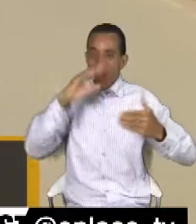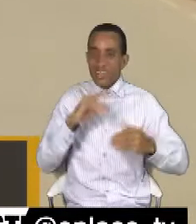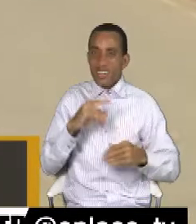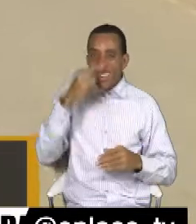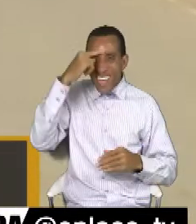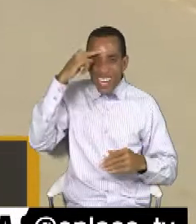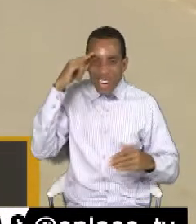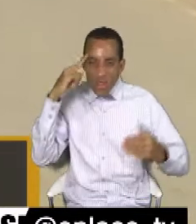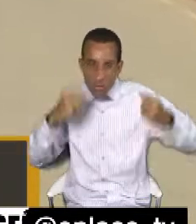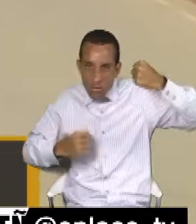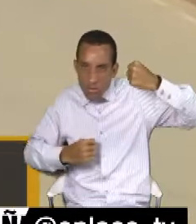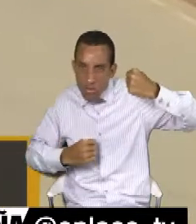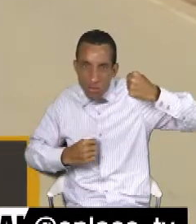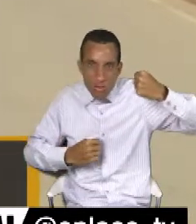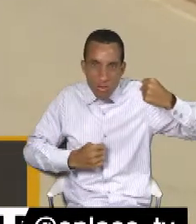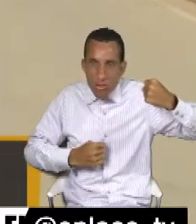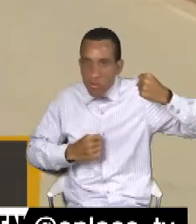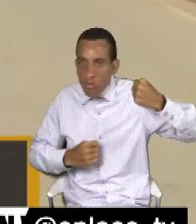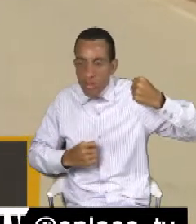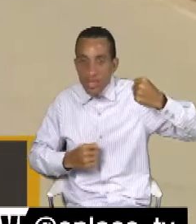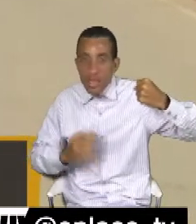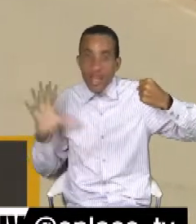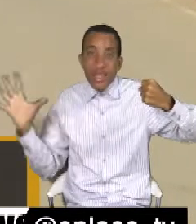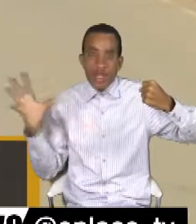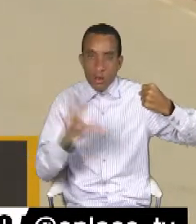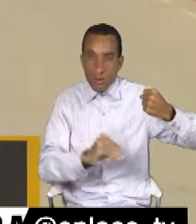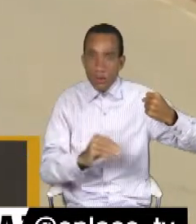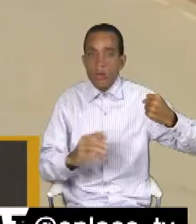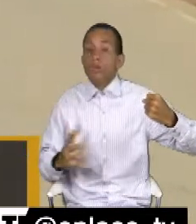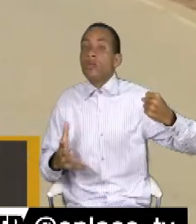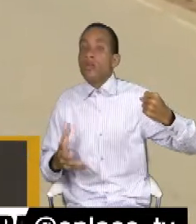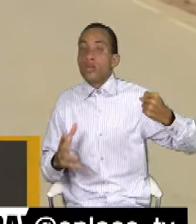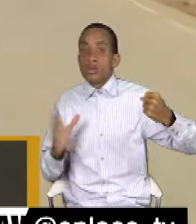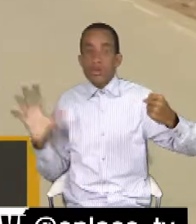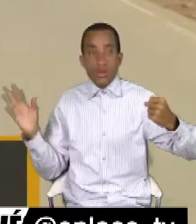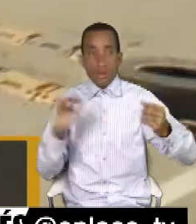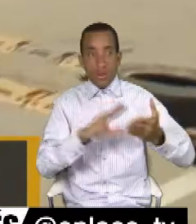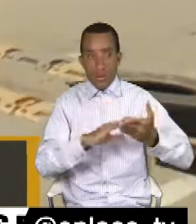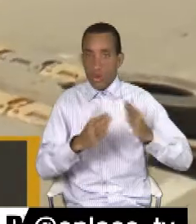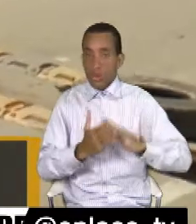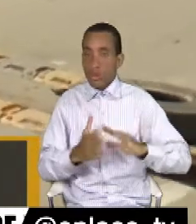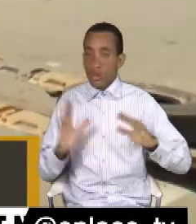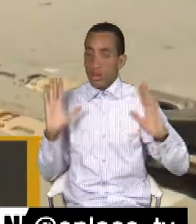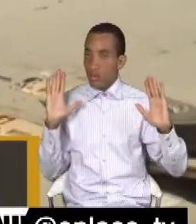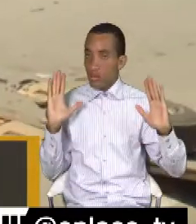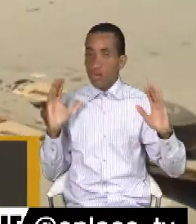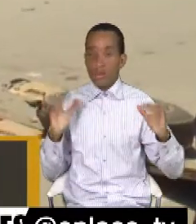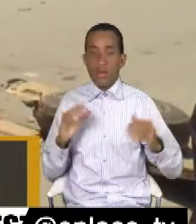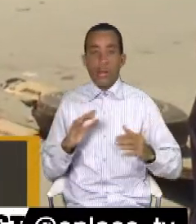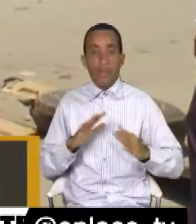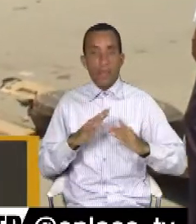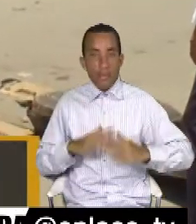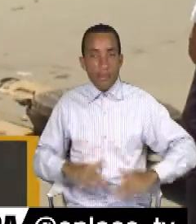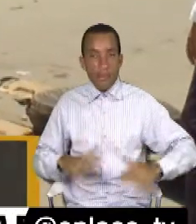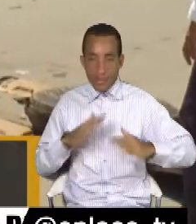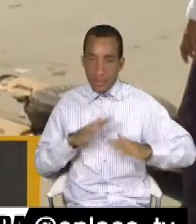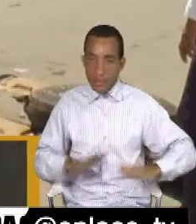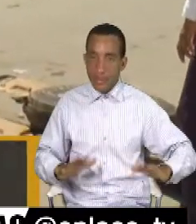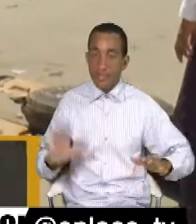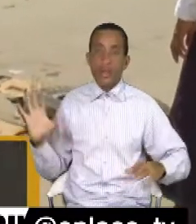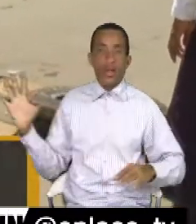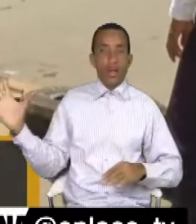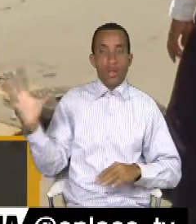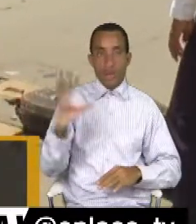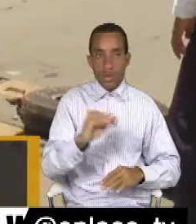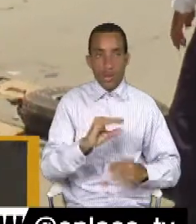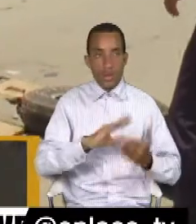provocándola. Donde la comunidad está es una actividad como tal pacífica, pero gracias al llamado de la comunidad que ha respondido